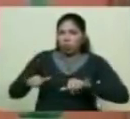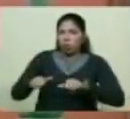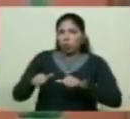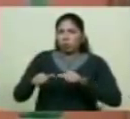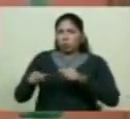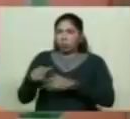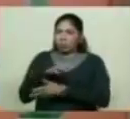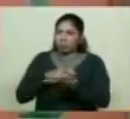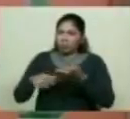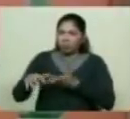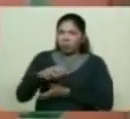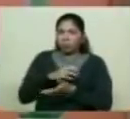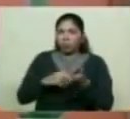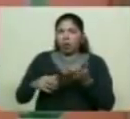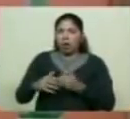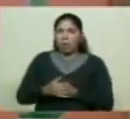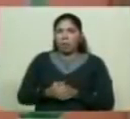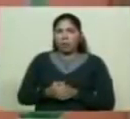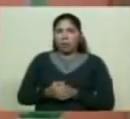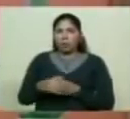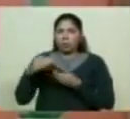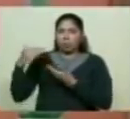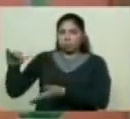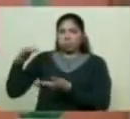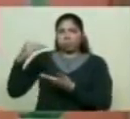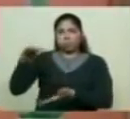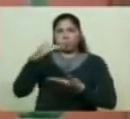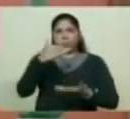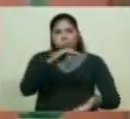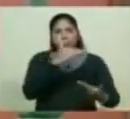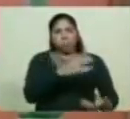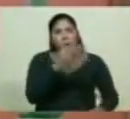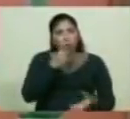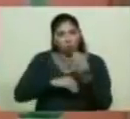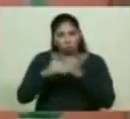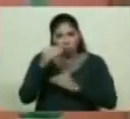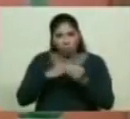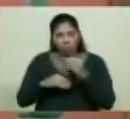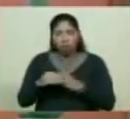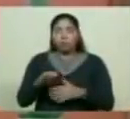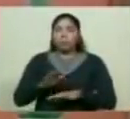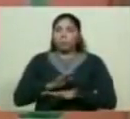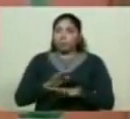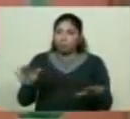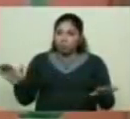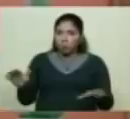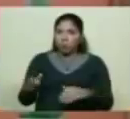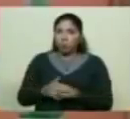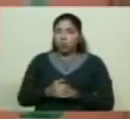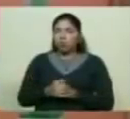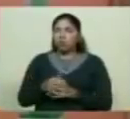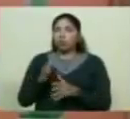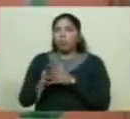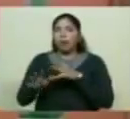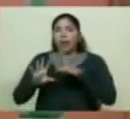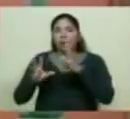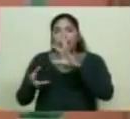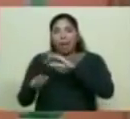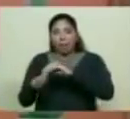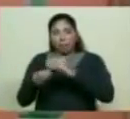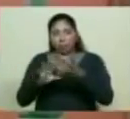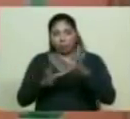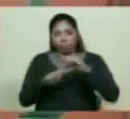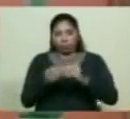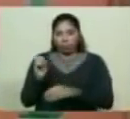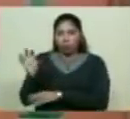distribución de miles de toneladas de alimentos gracias a los comités locales de abastecimiento y producción no es